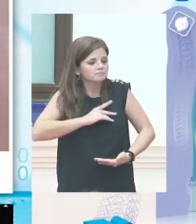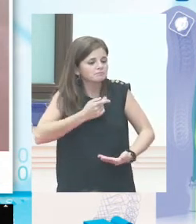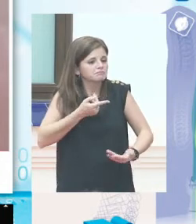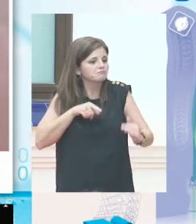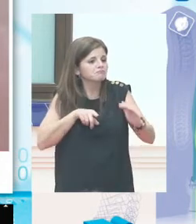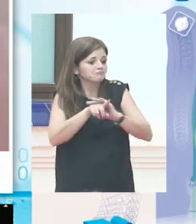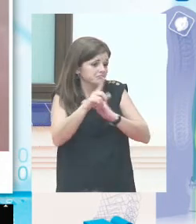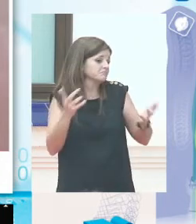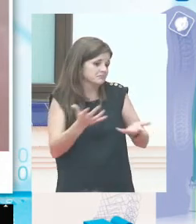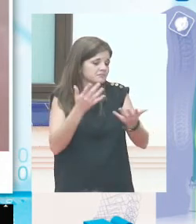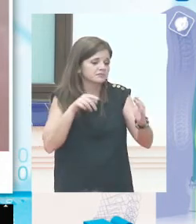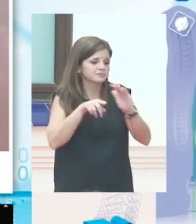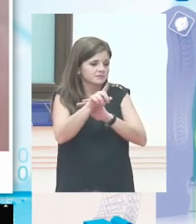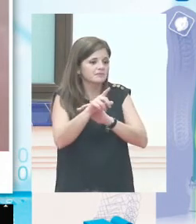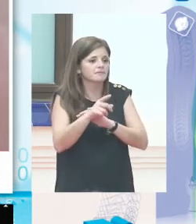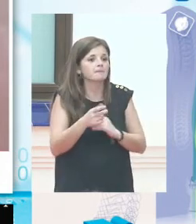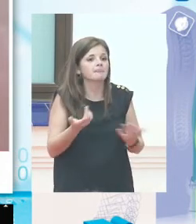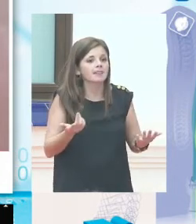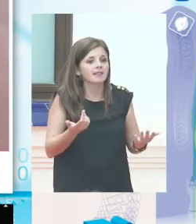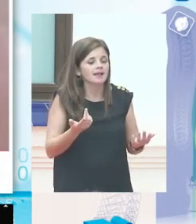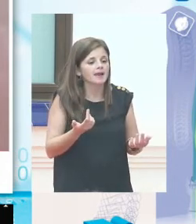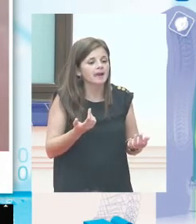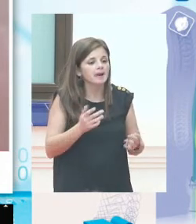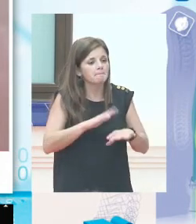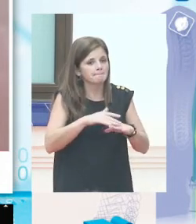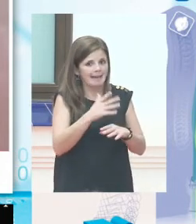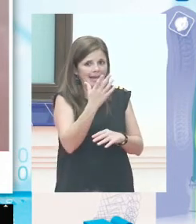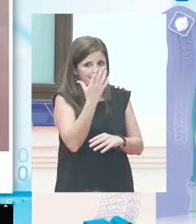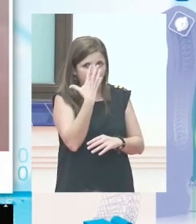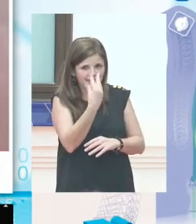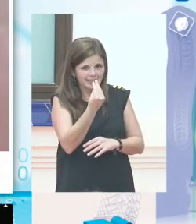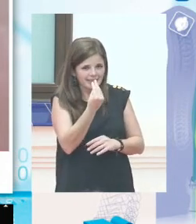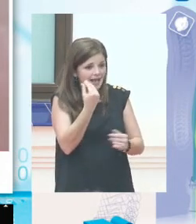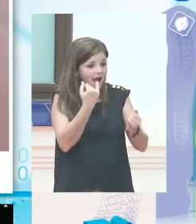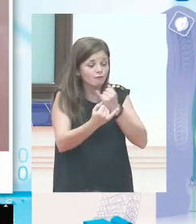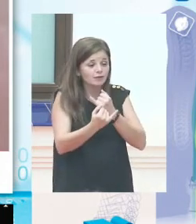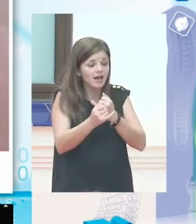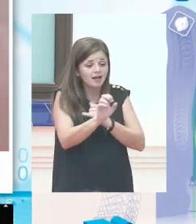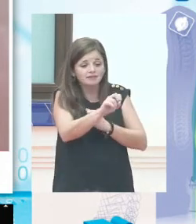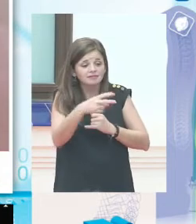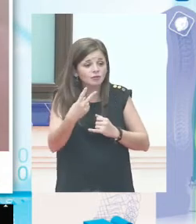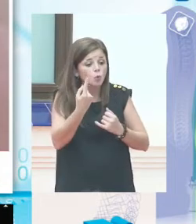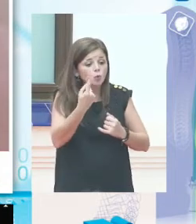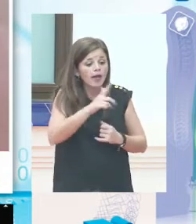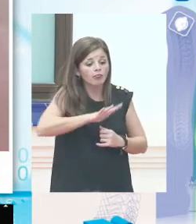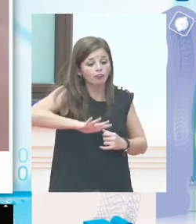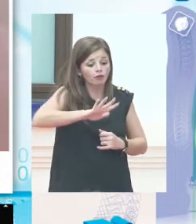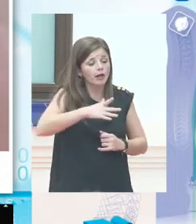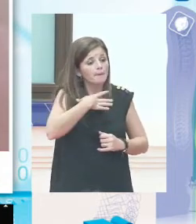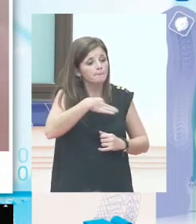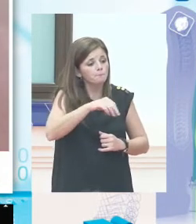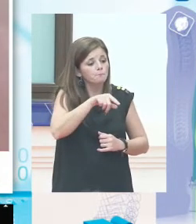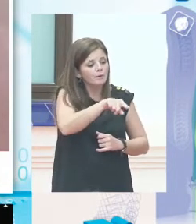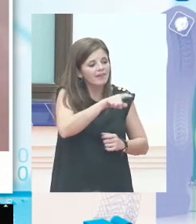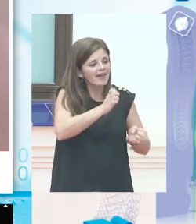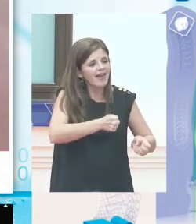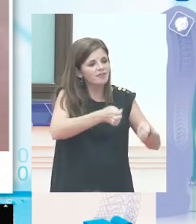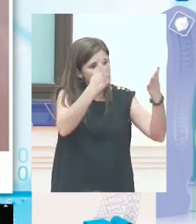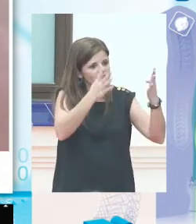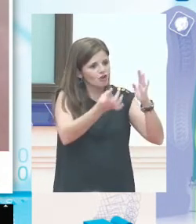¿Vale? Y en el fondo, de cara al usuario final, para que se entienda qué es lo que tenemos, una zona donde podemos editar cualquier tipo de